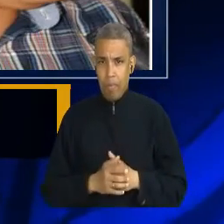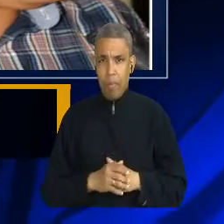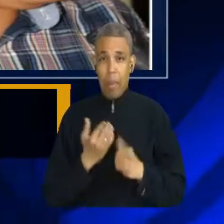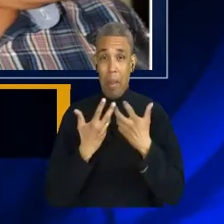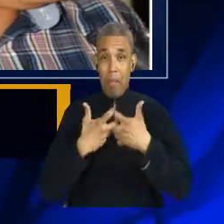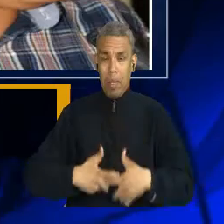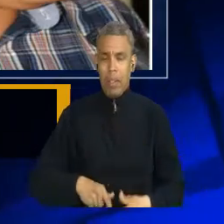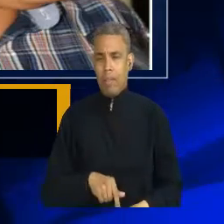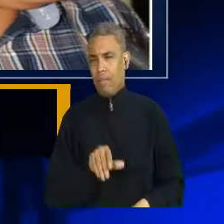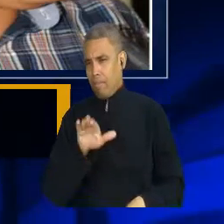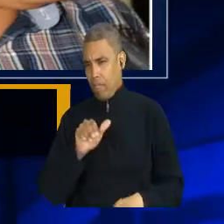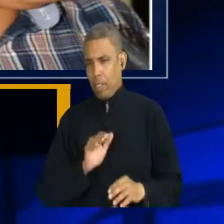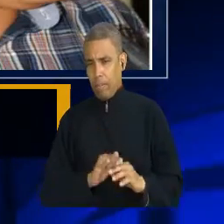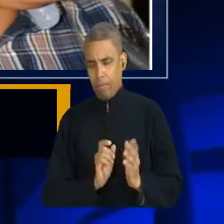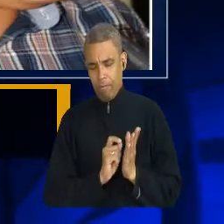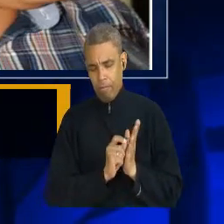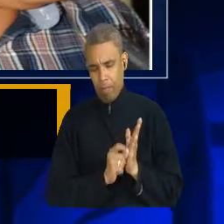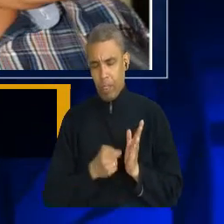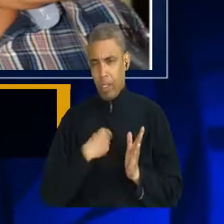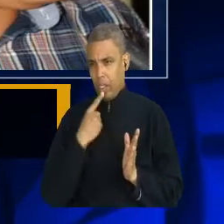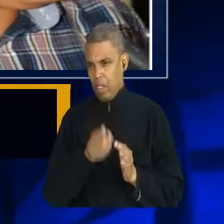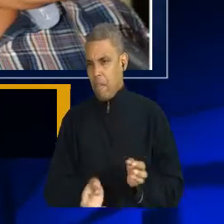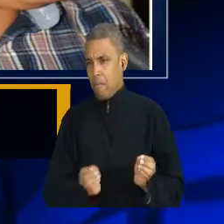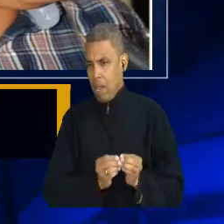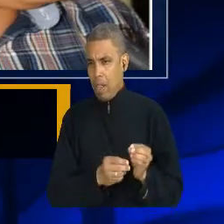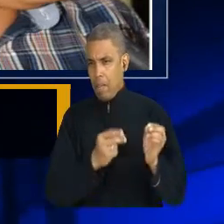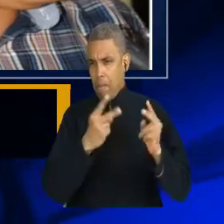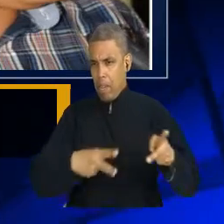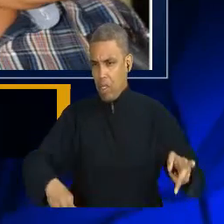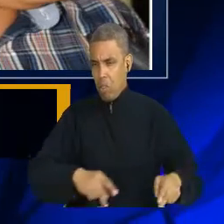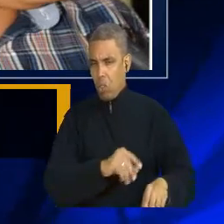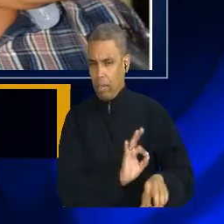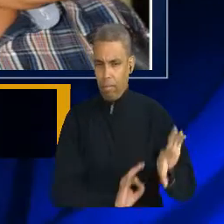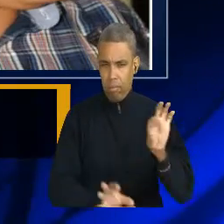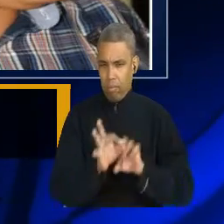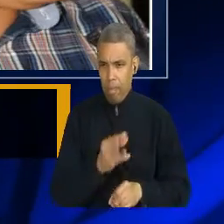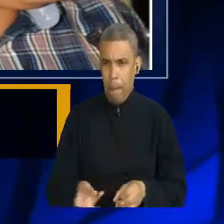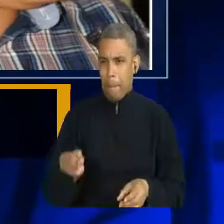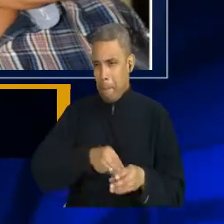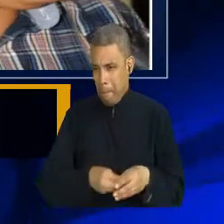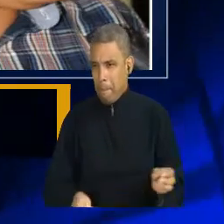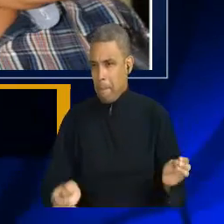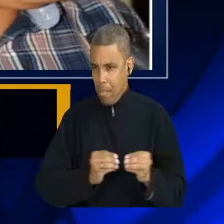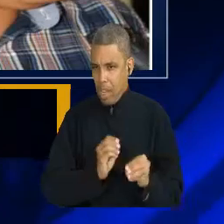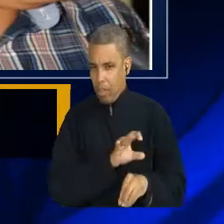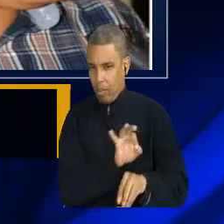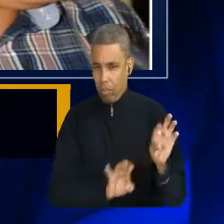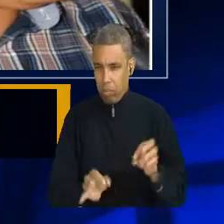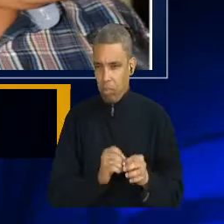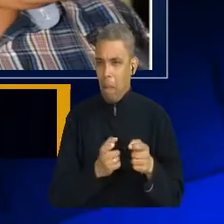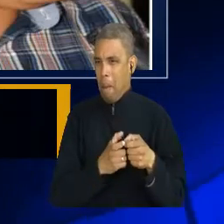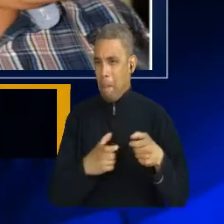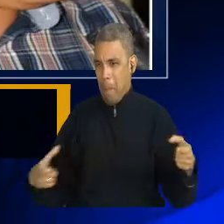dejó ahí las notas de tal forma que él vincule más personal a partir de esta semana. Sin embargo, él nos explicaba era eso, que la